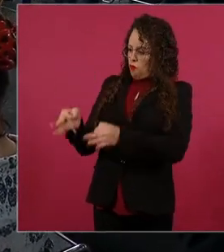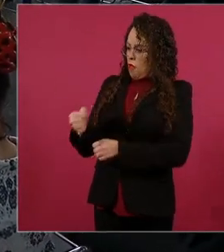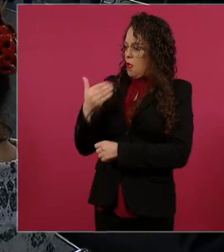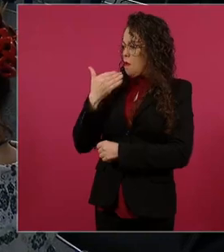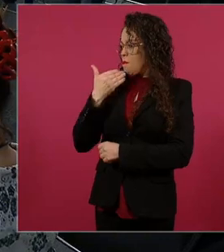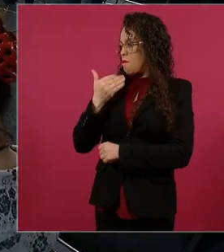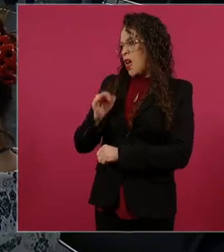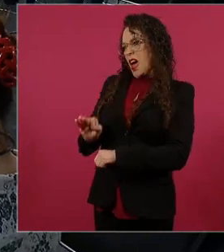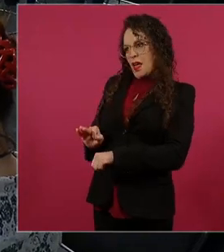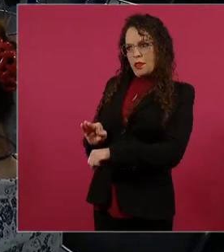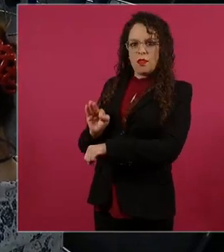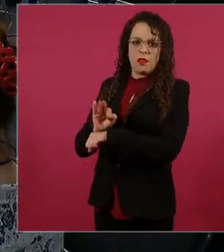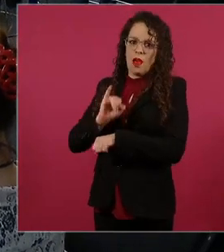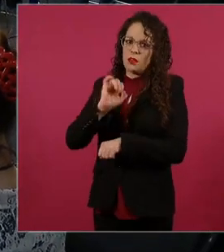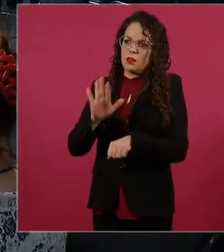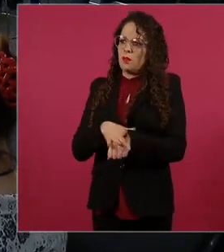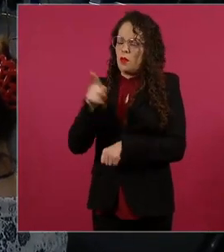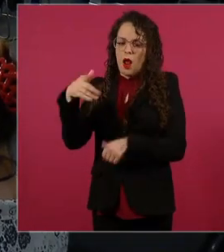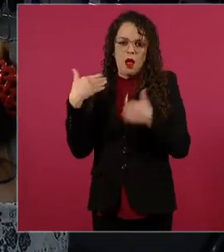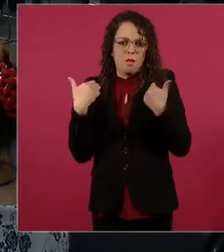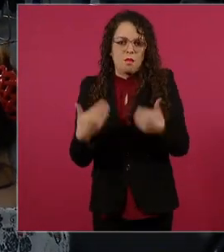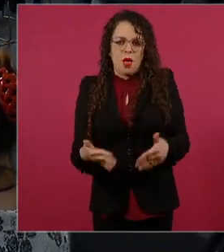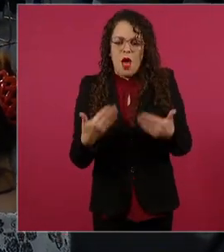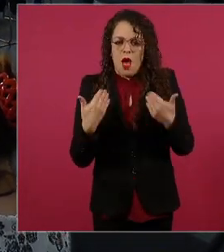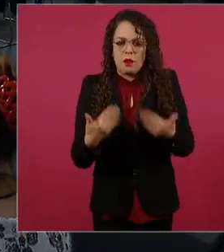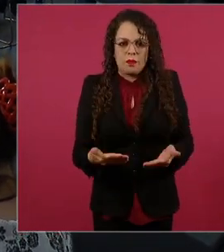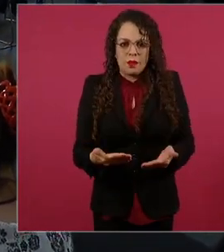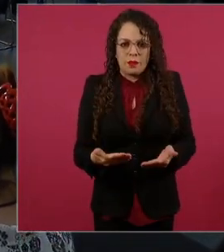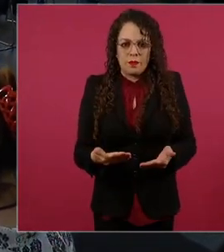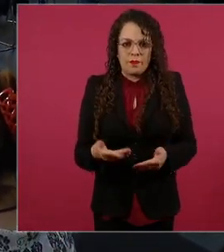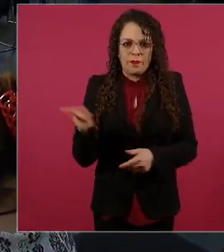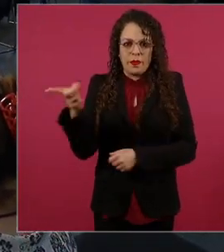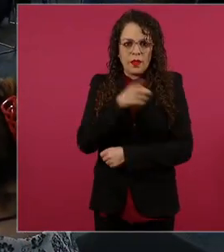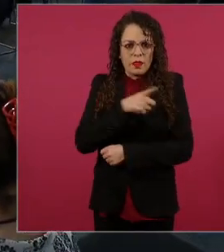no hubo deuda